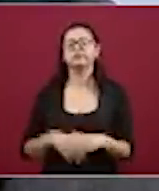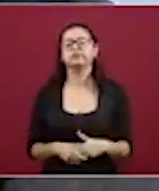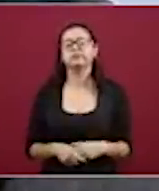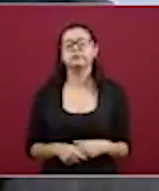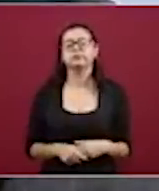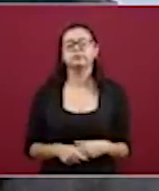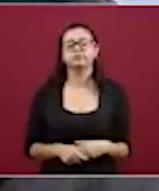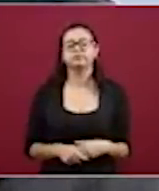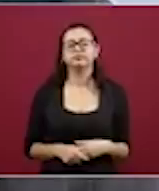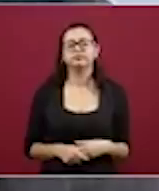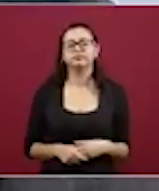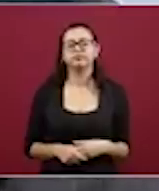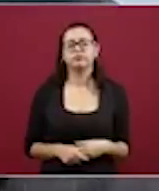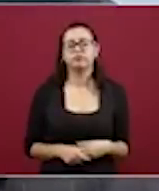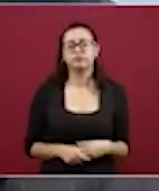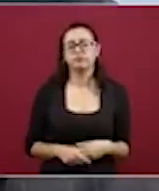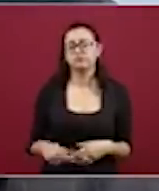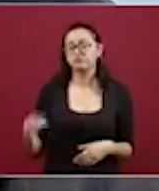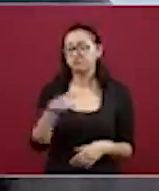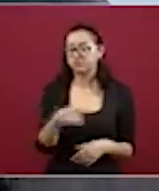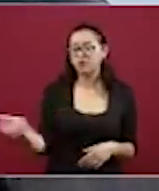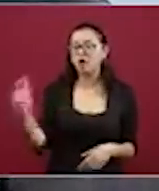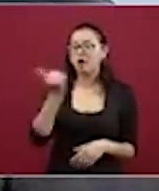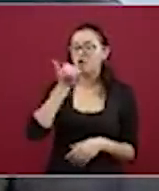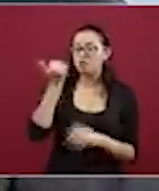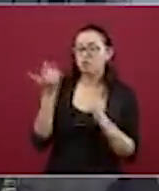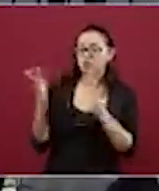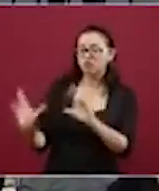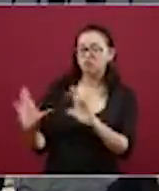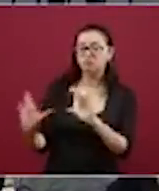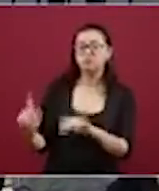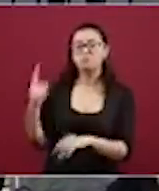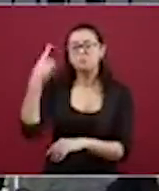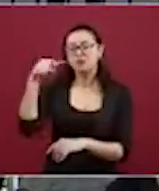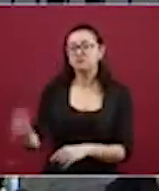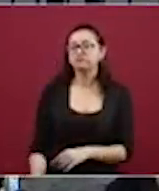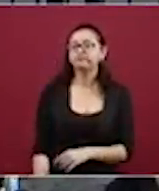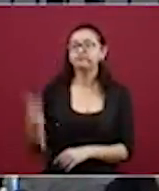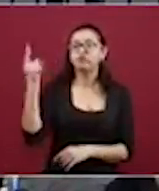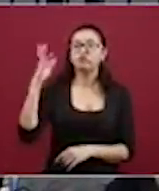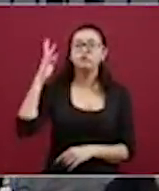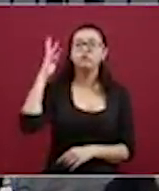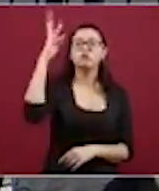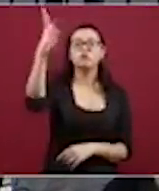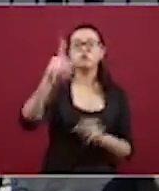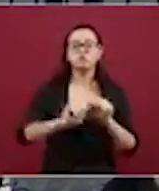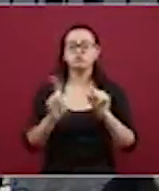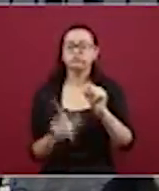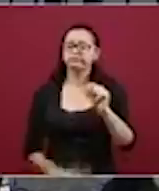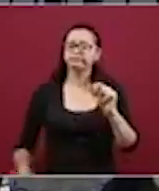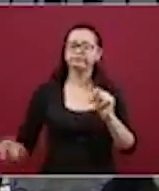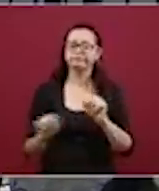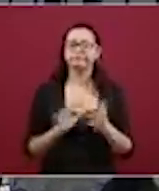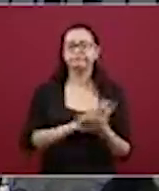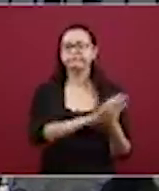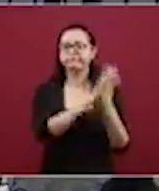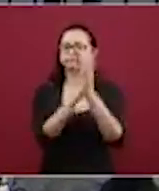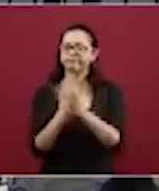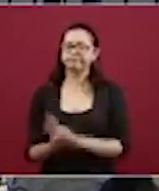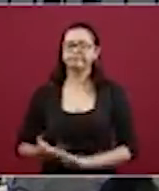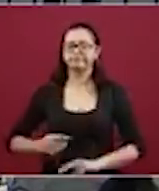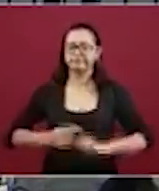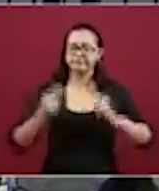Formará a los agentes de cambio que México necesita, fortaleciendo la educación normal. Uno de los mayores esfuerzos que se van a